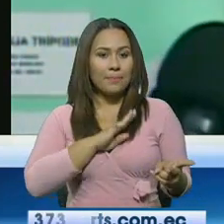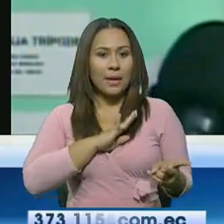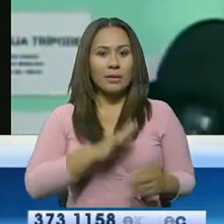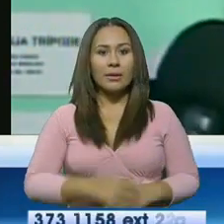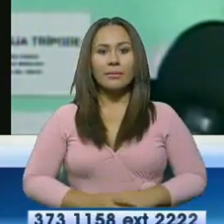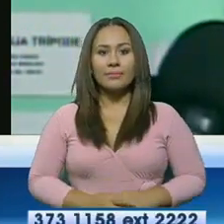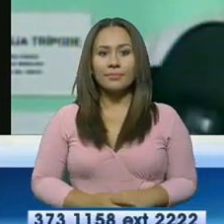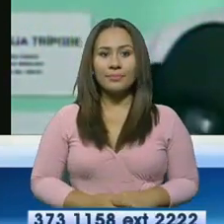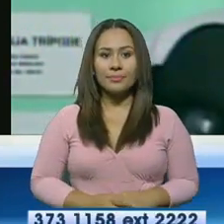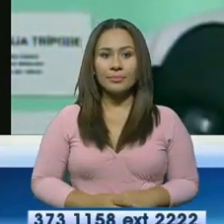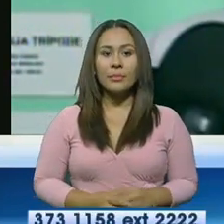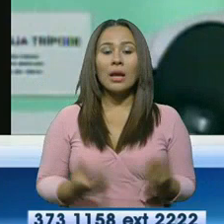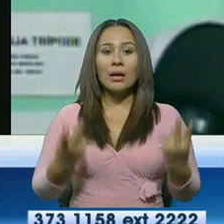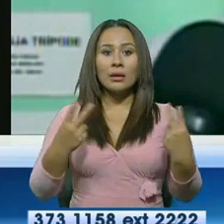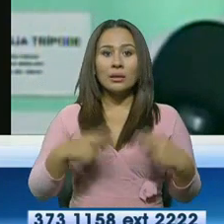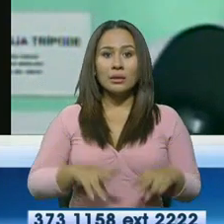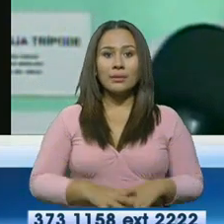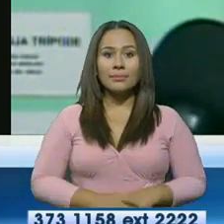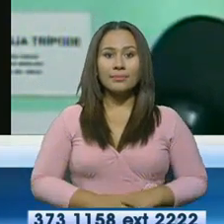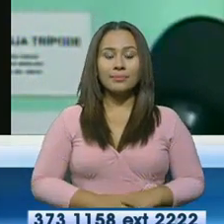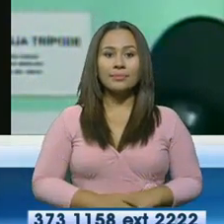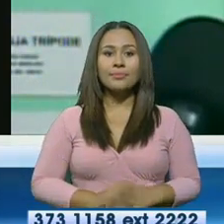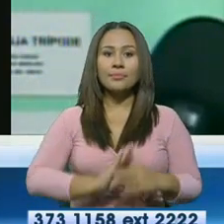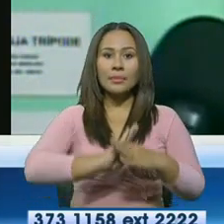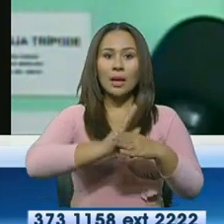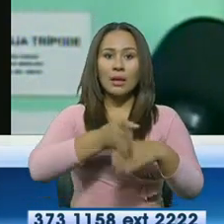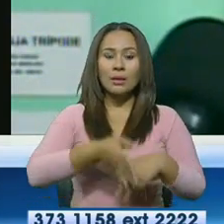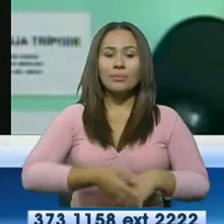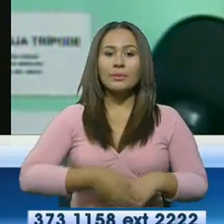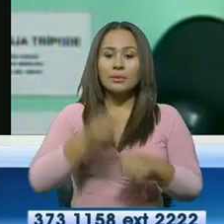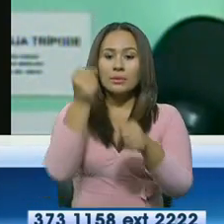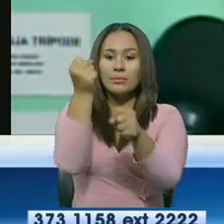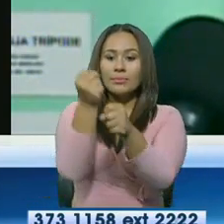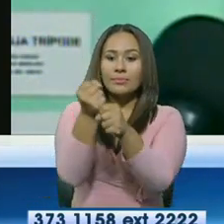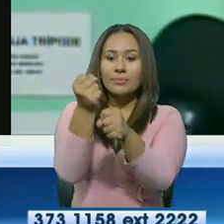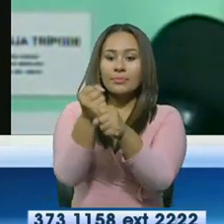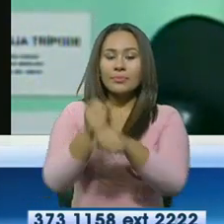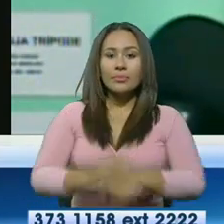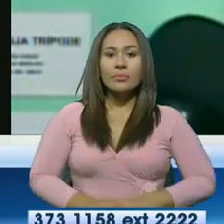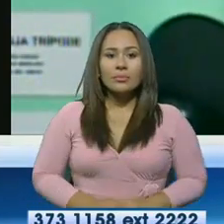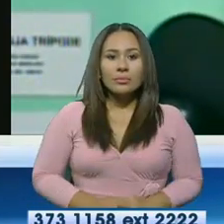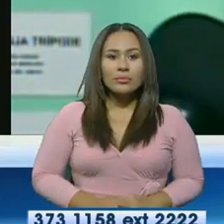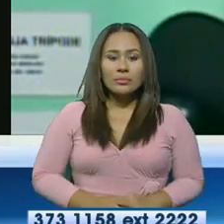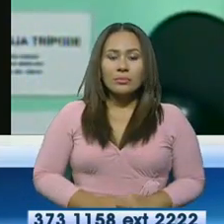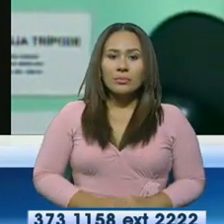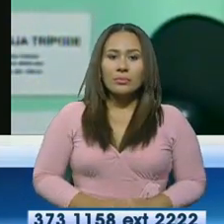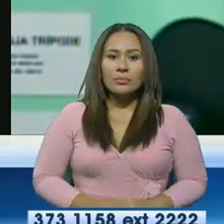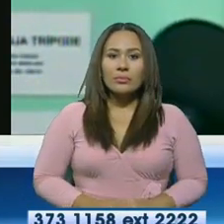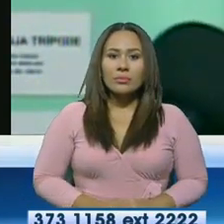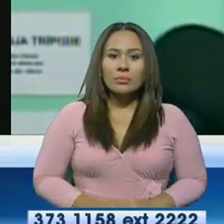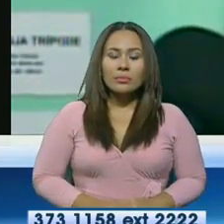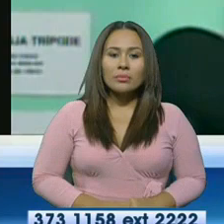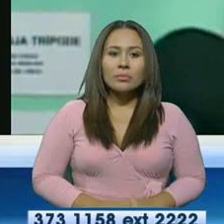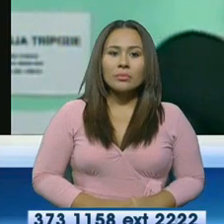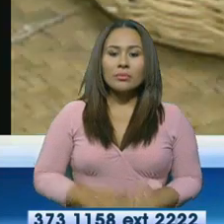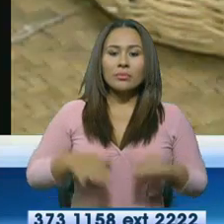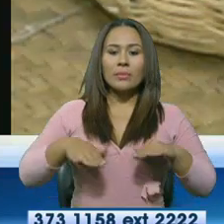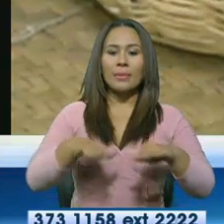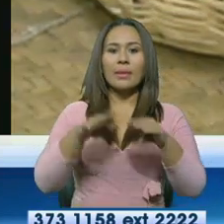¿sí? Y también posteriormente de los obrajes están las artesanías de la